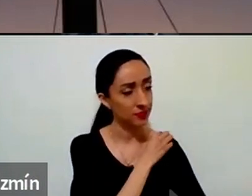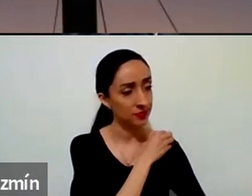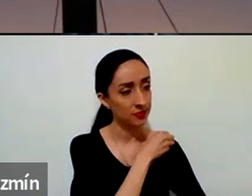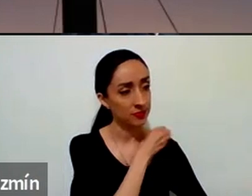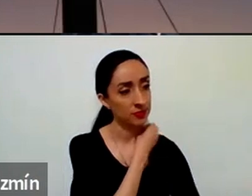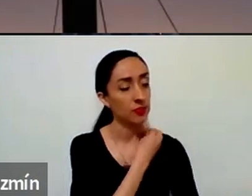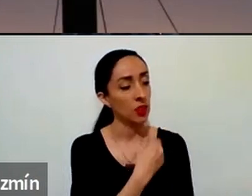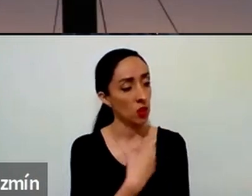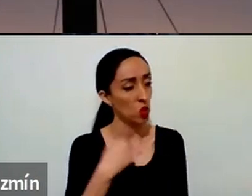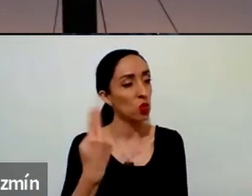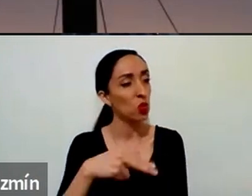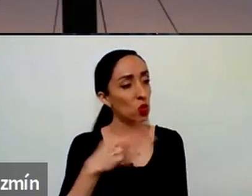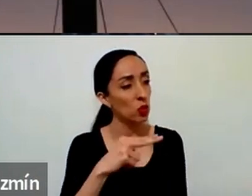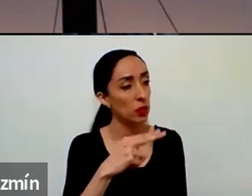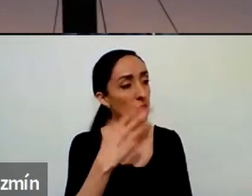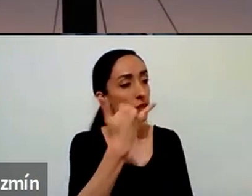Yo Soy.